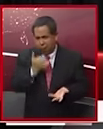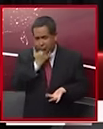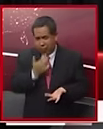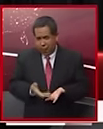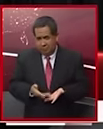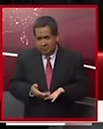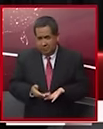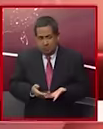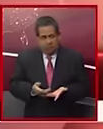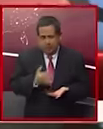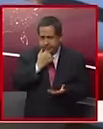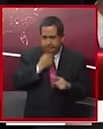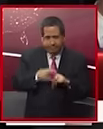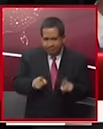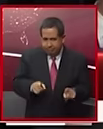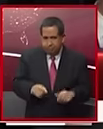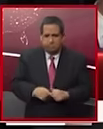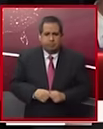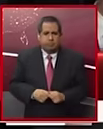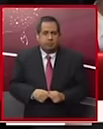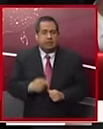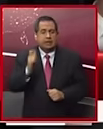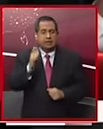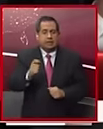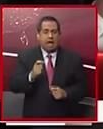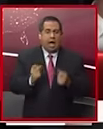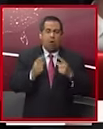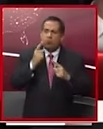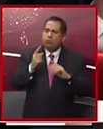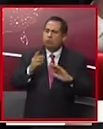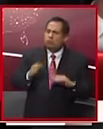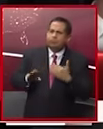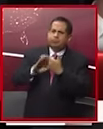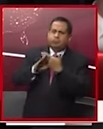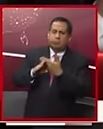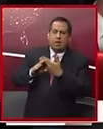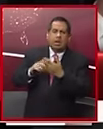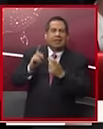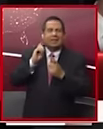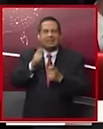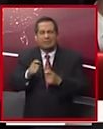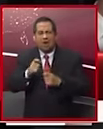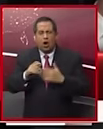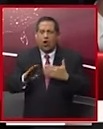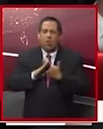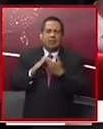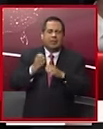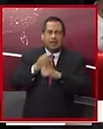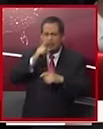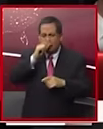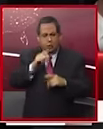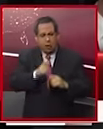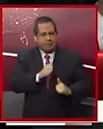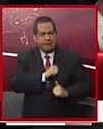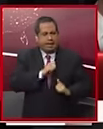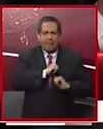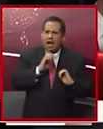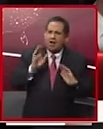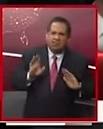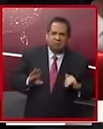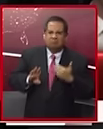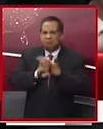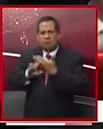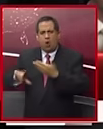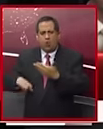plena y absoluta. Es decir, hay golpes de Estado que no son realizados por militares. Un golpe